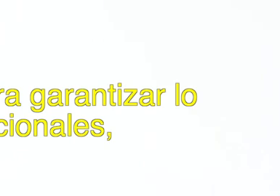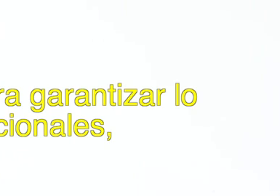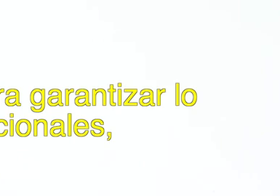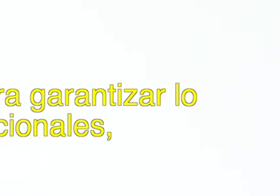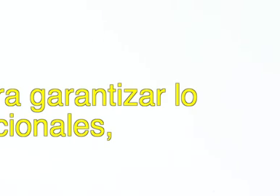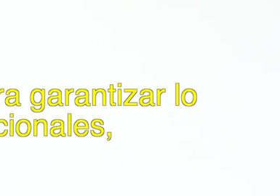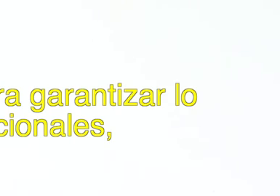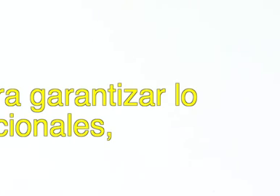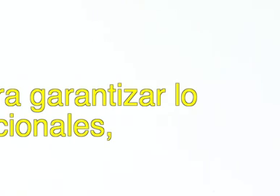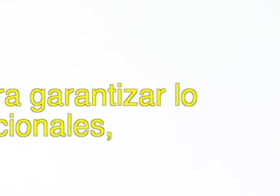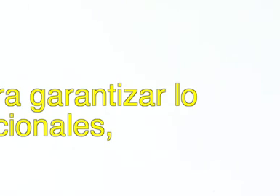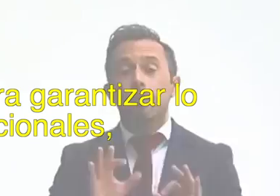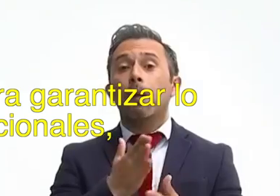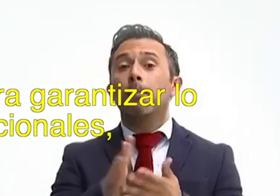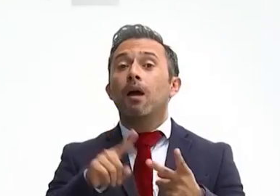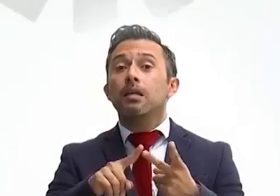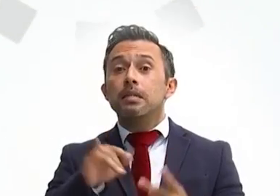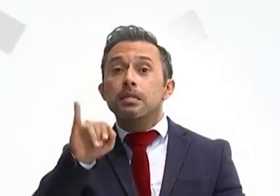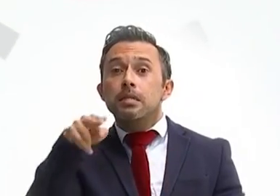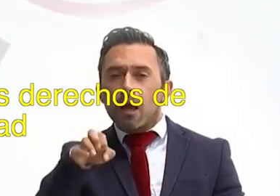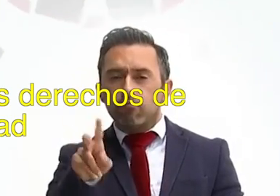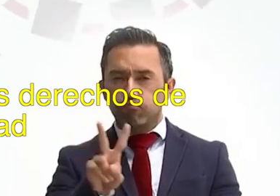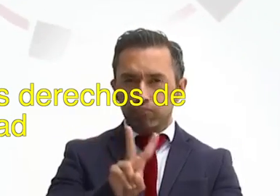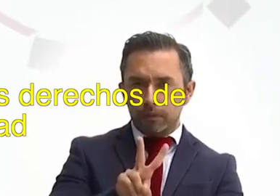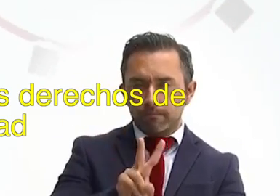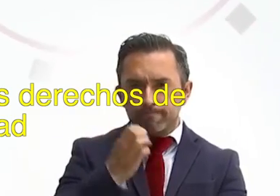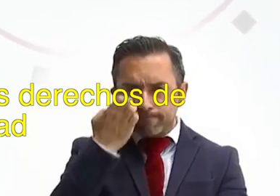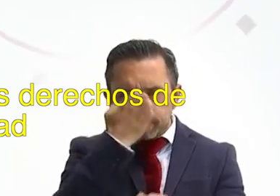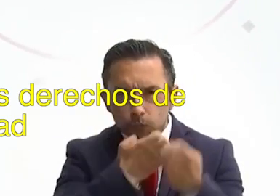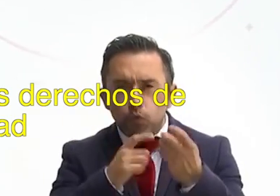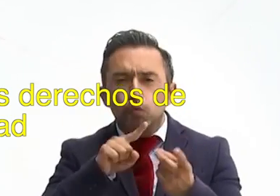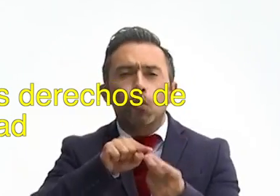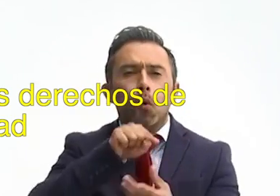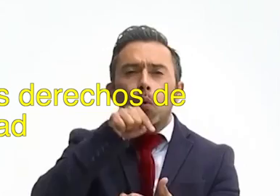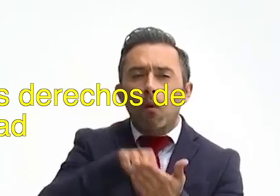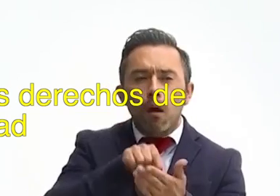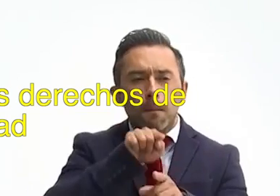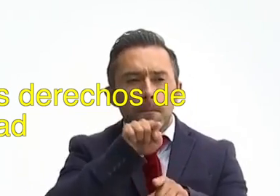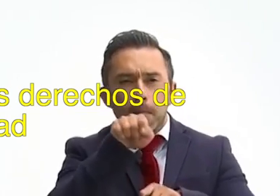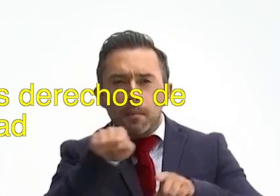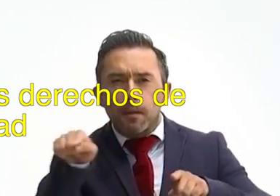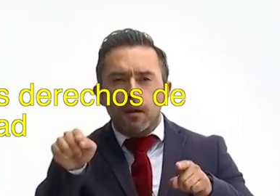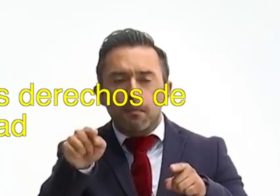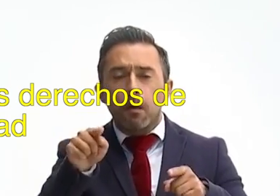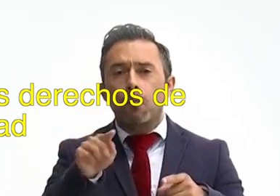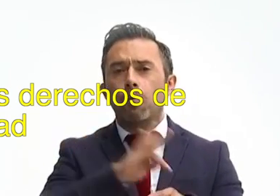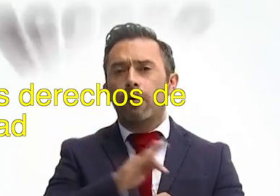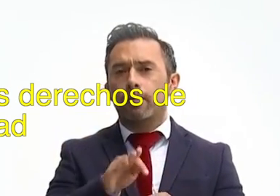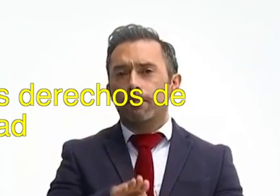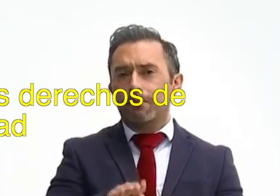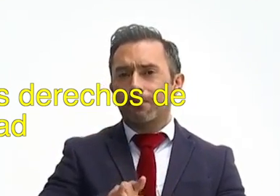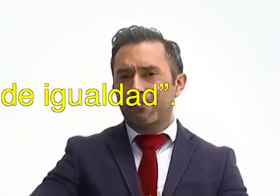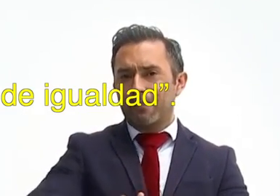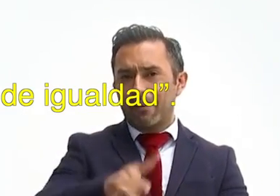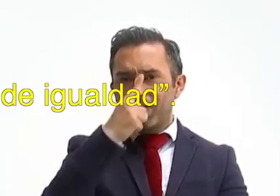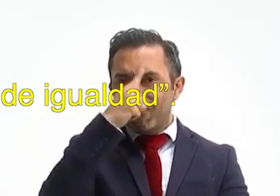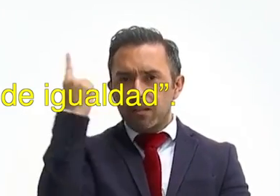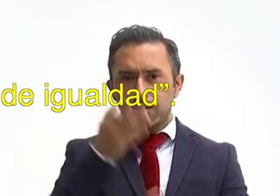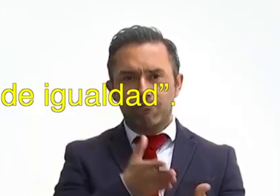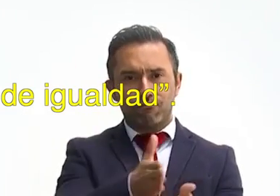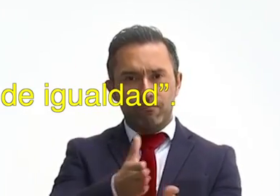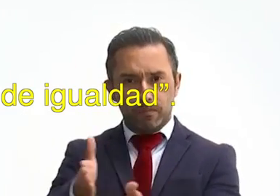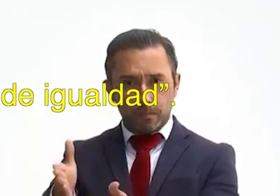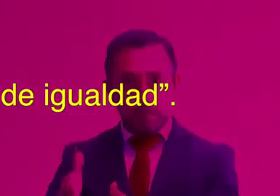tratados internacionales protocolos y leyes respecto a cumplir los derechos de las personas con discapacidad y así